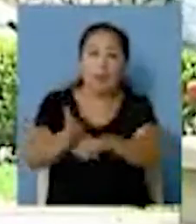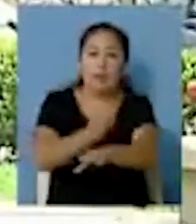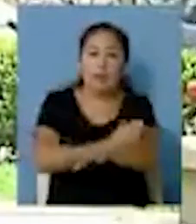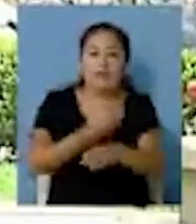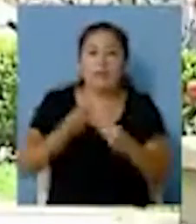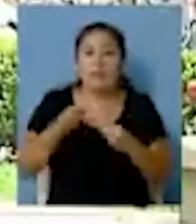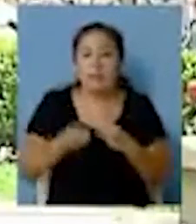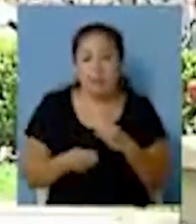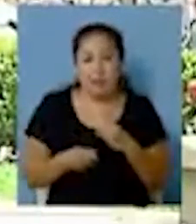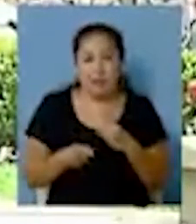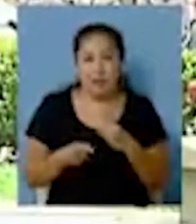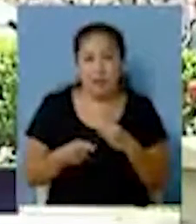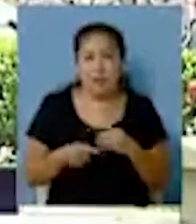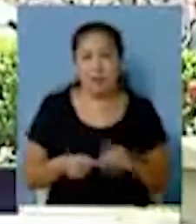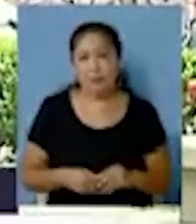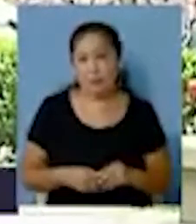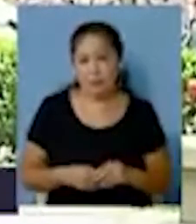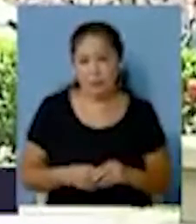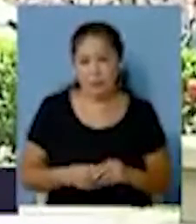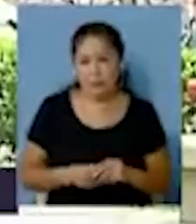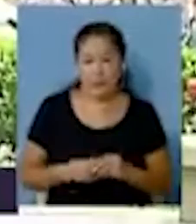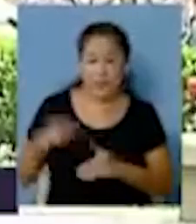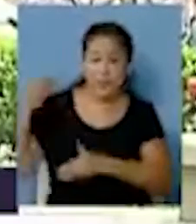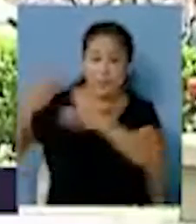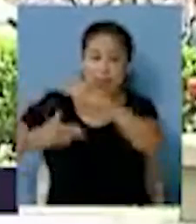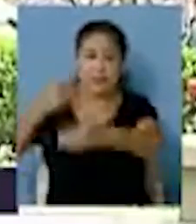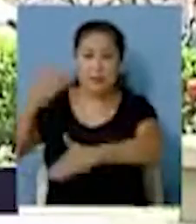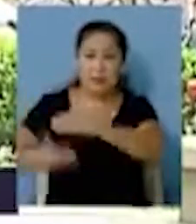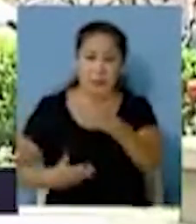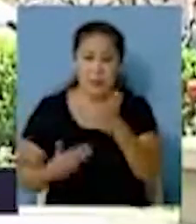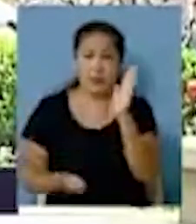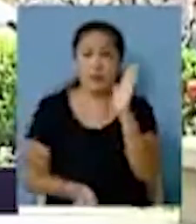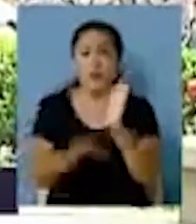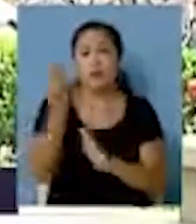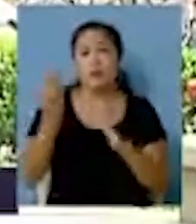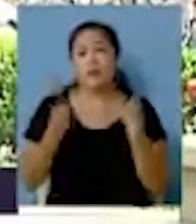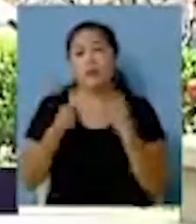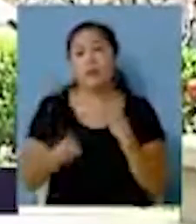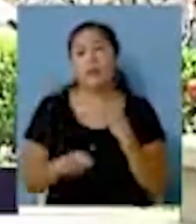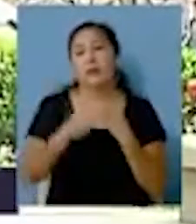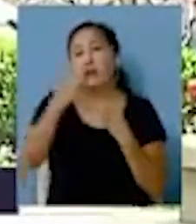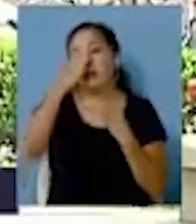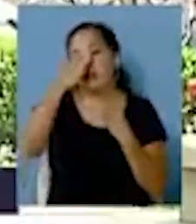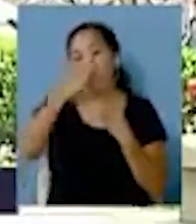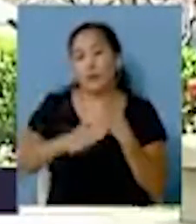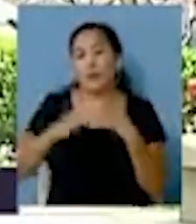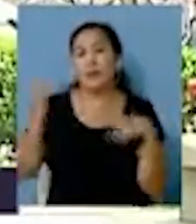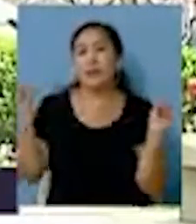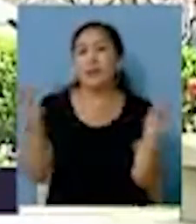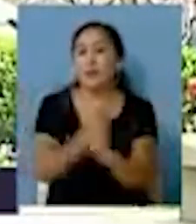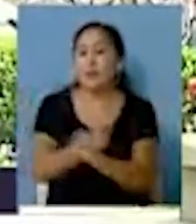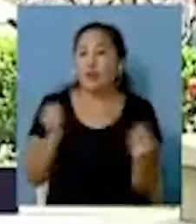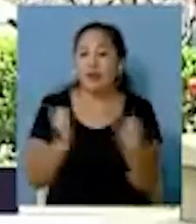anteriormente, el proceso del aumento, una vez que ha sido promulgada